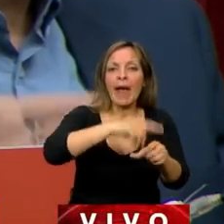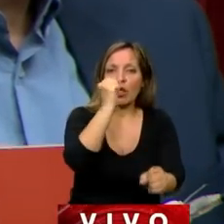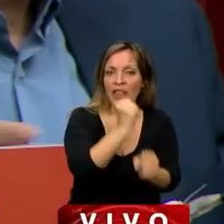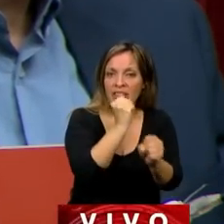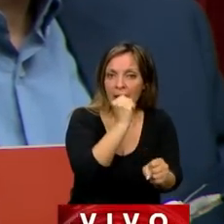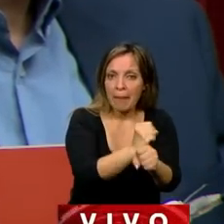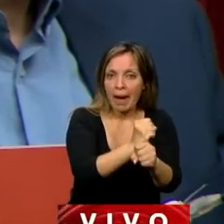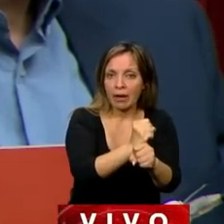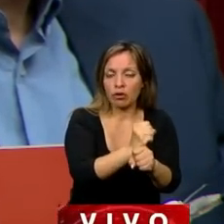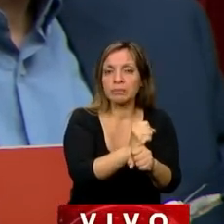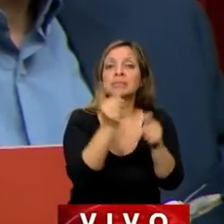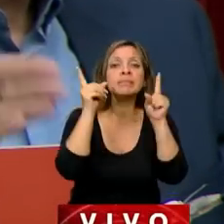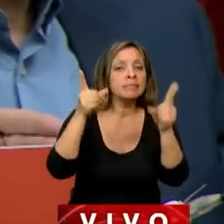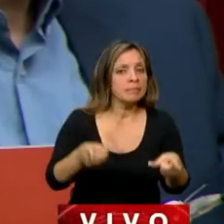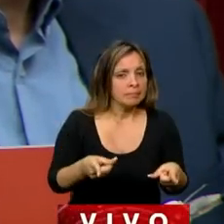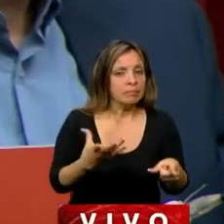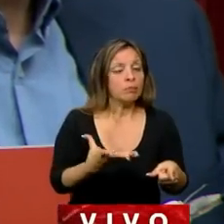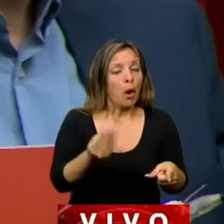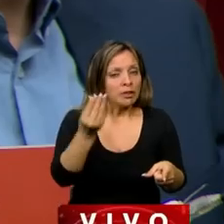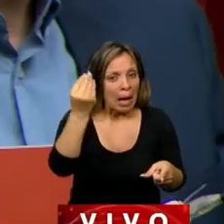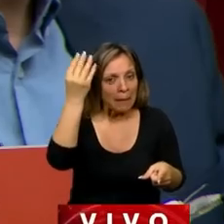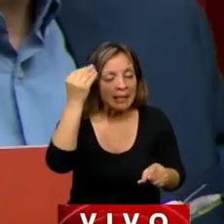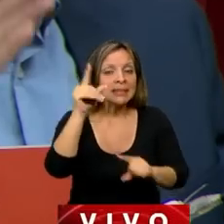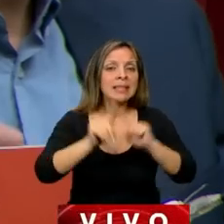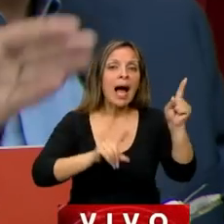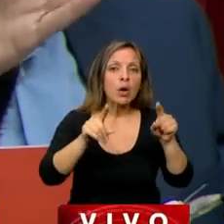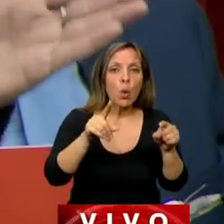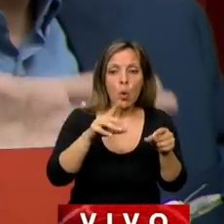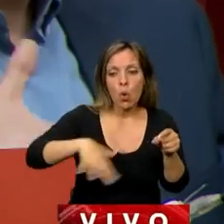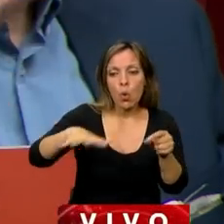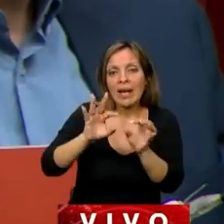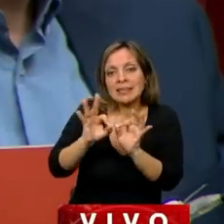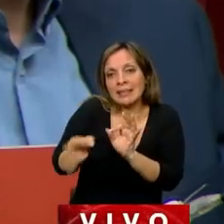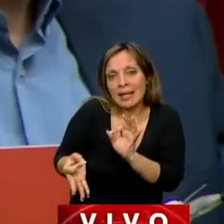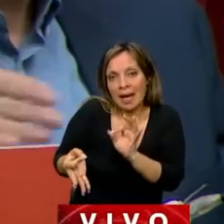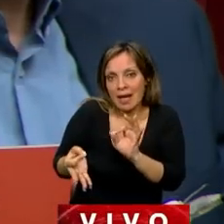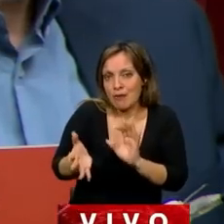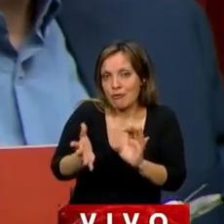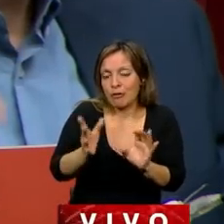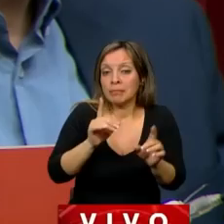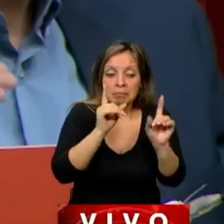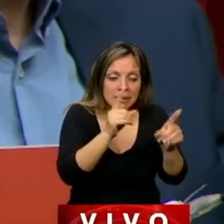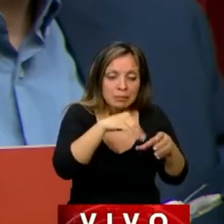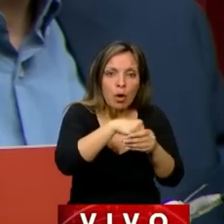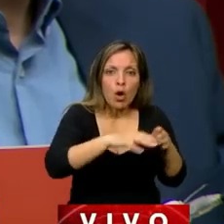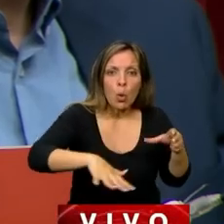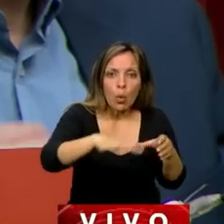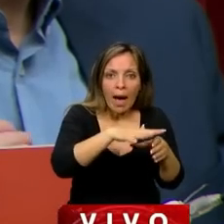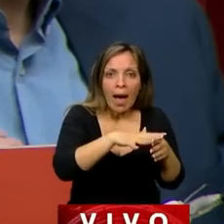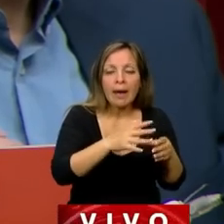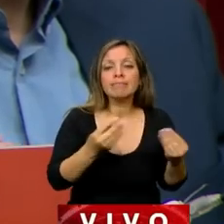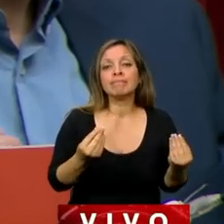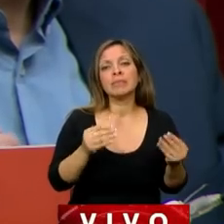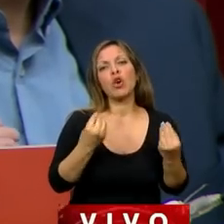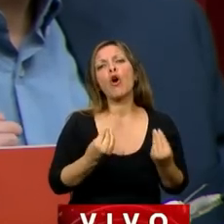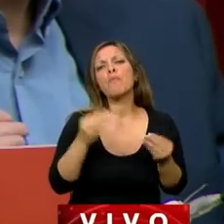no se hace, incluso en muchos casos, en algún lugar cercano, si no es posible hacerlo en el propio lugar de trabajo, va a ser